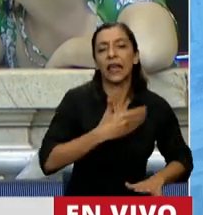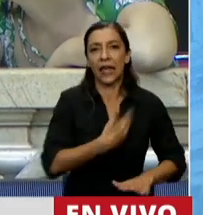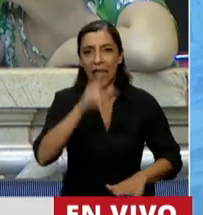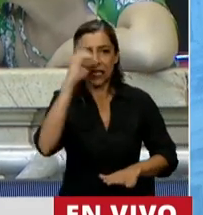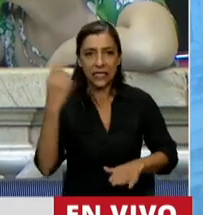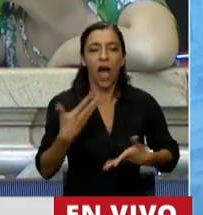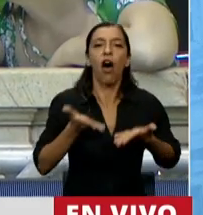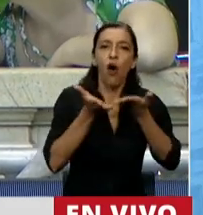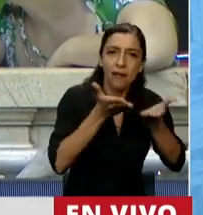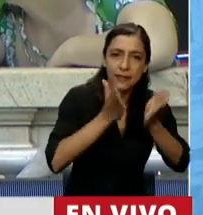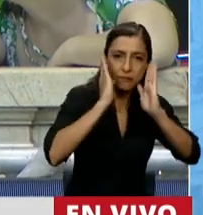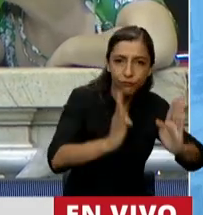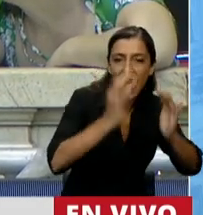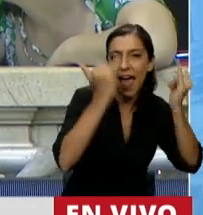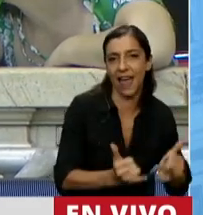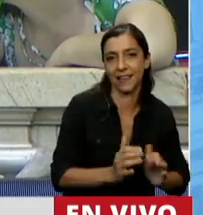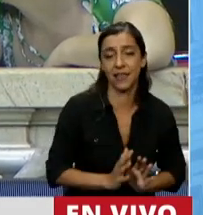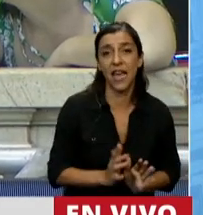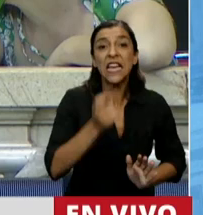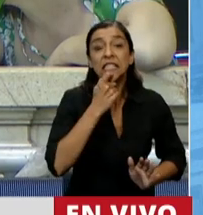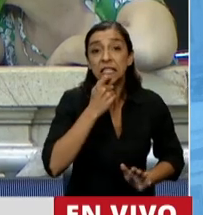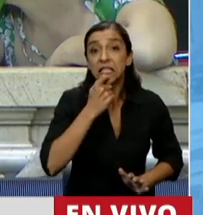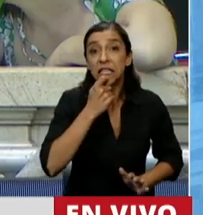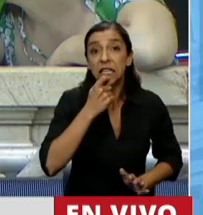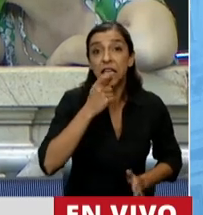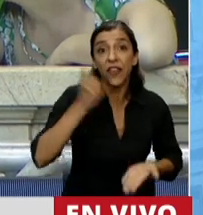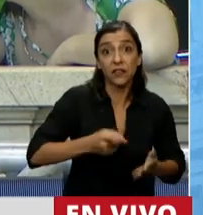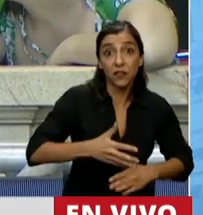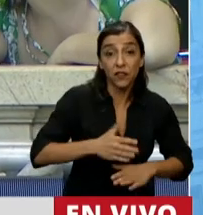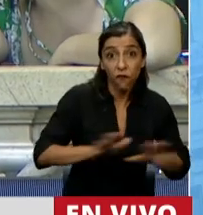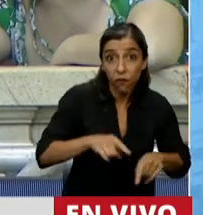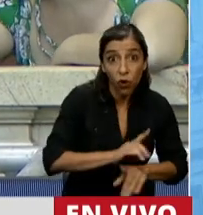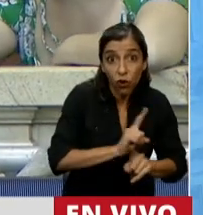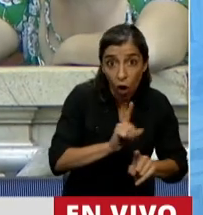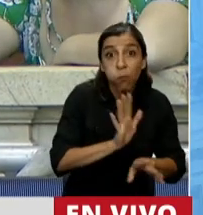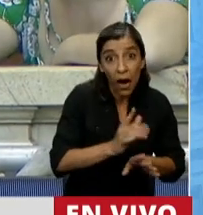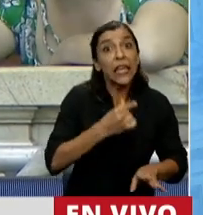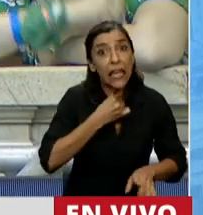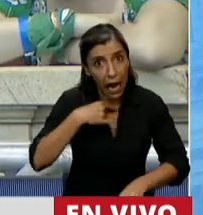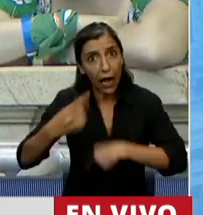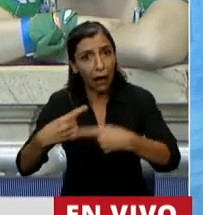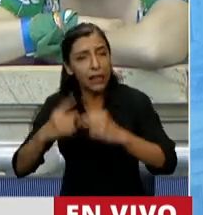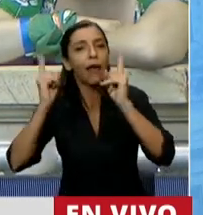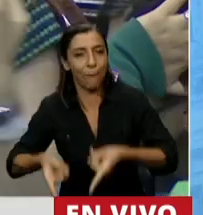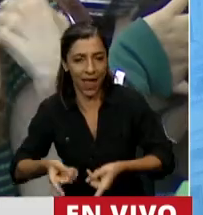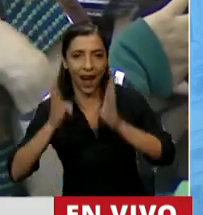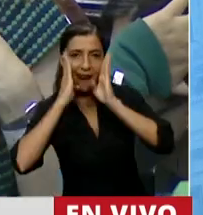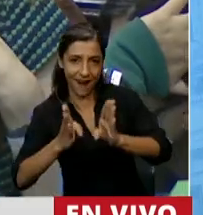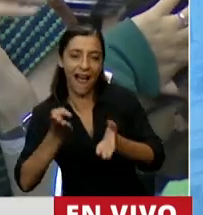Y si no quiere interrumpirlo, también estará la asistencia del Estado en la ley que seguramente después del tratamiento de esta ley, vamos